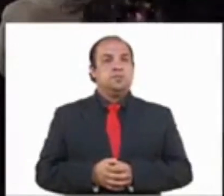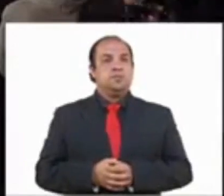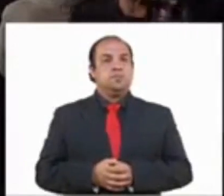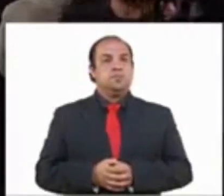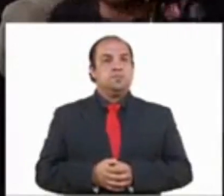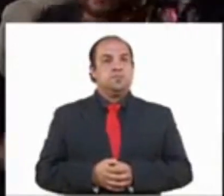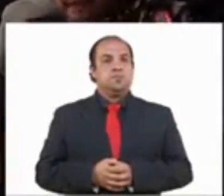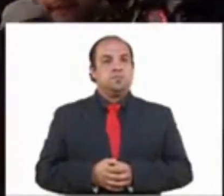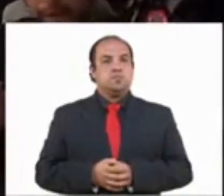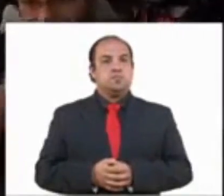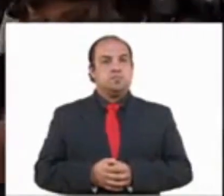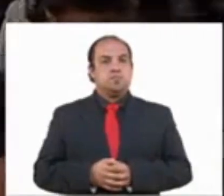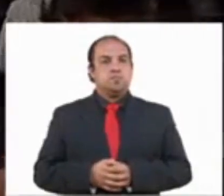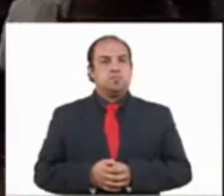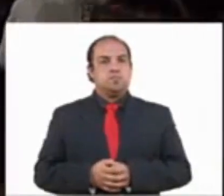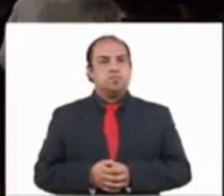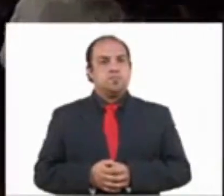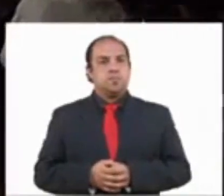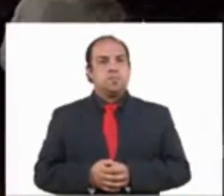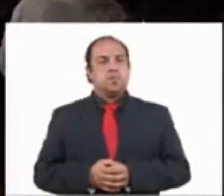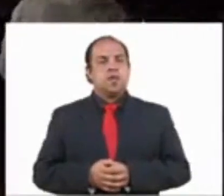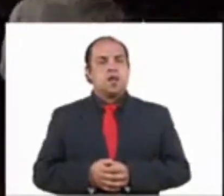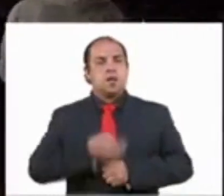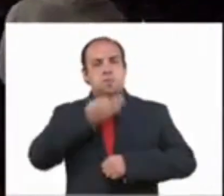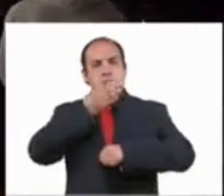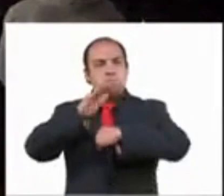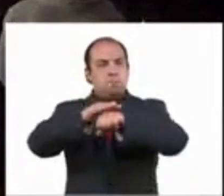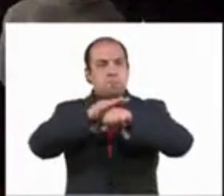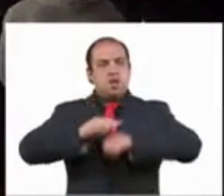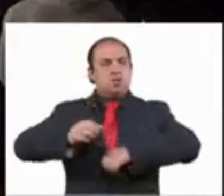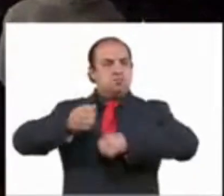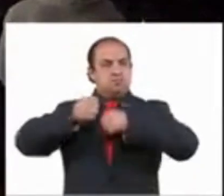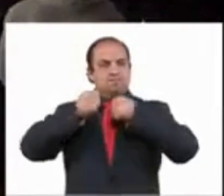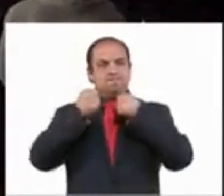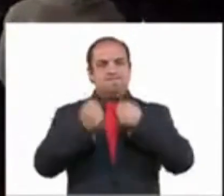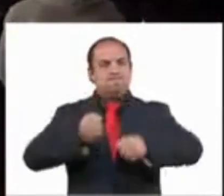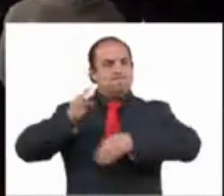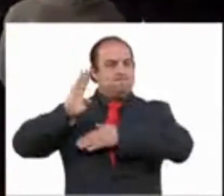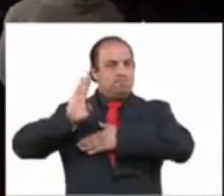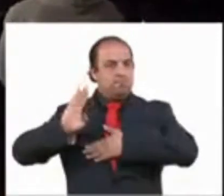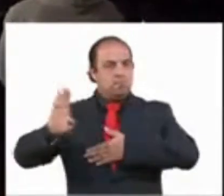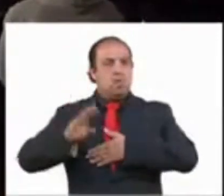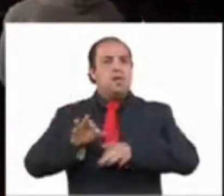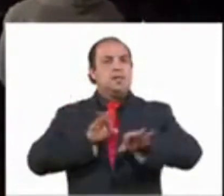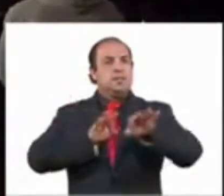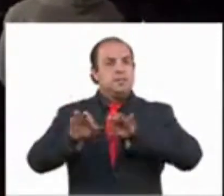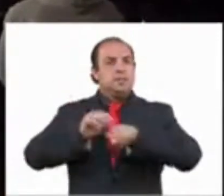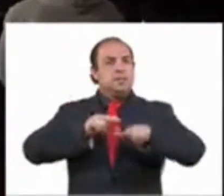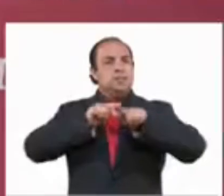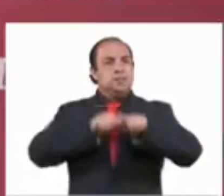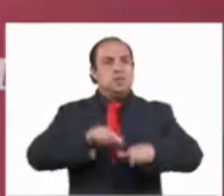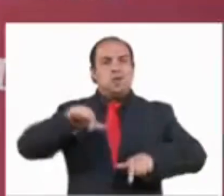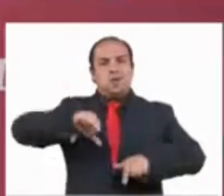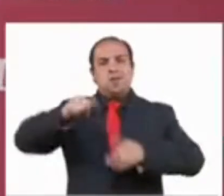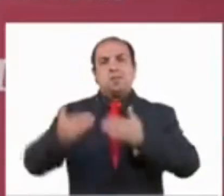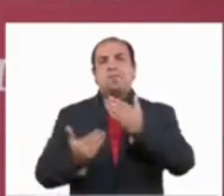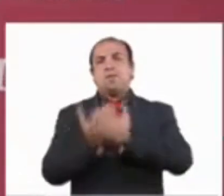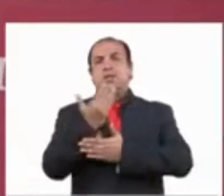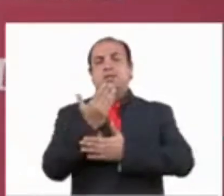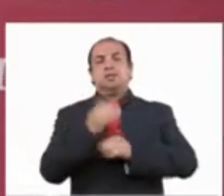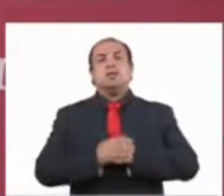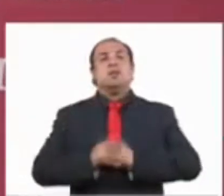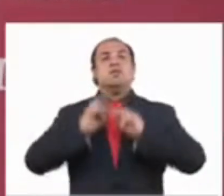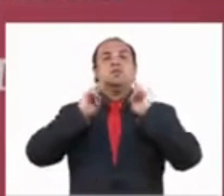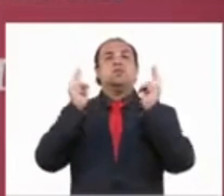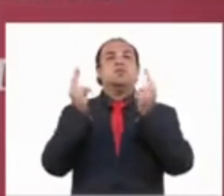convicción y el compromiso de seguir trabajando para ustedes esta mañana, esta tarde. Estamos aquí reunidos con